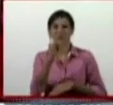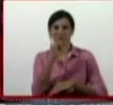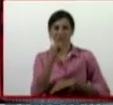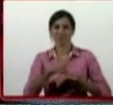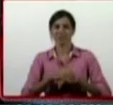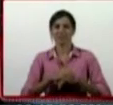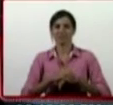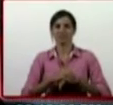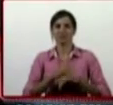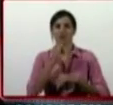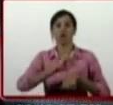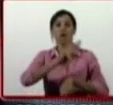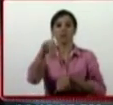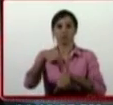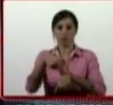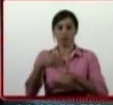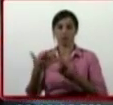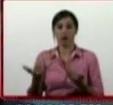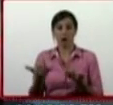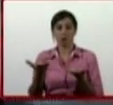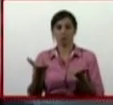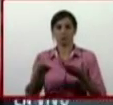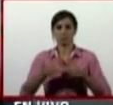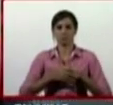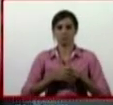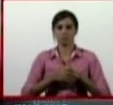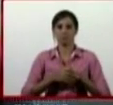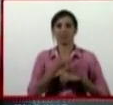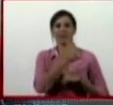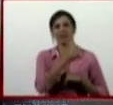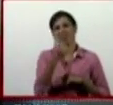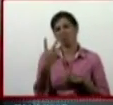noticiero nacional que estamos cada dos días